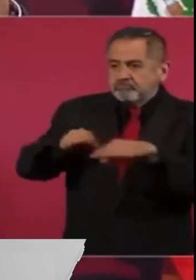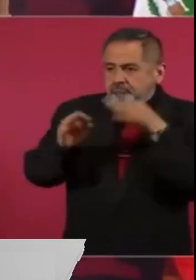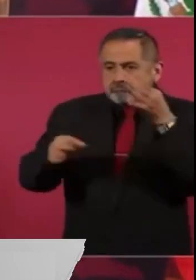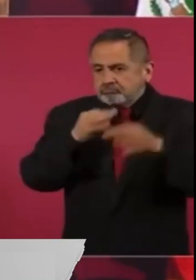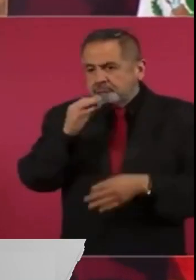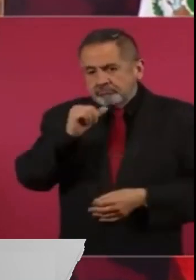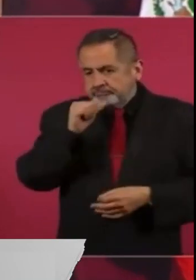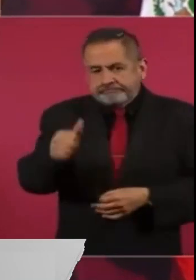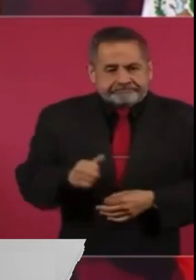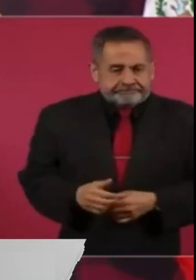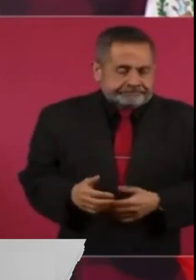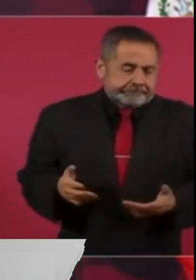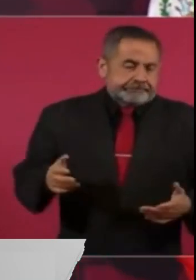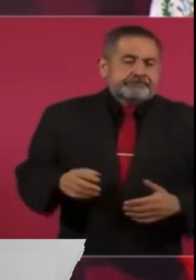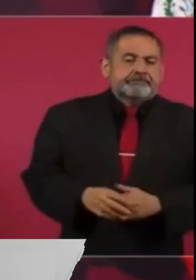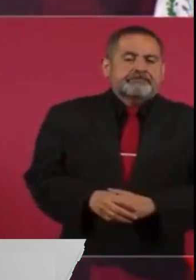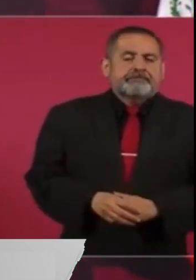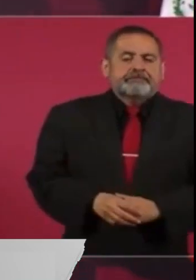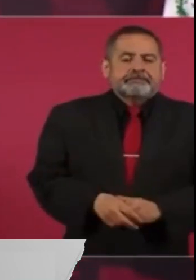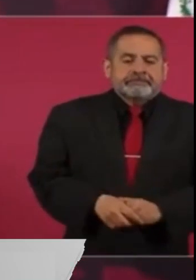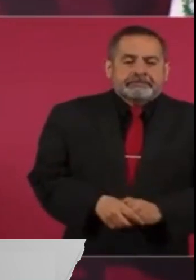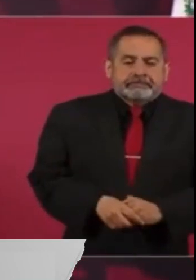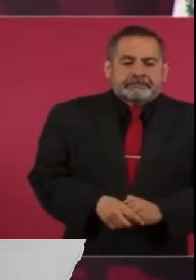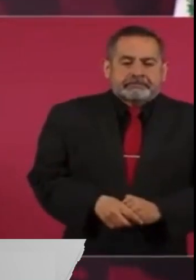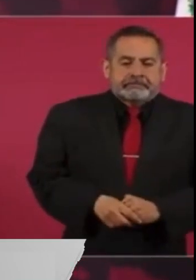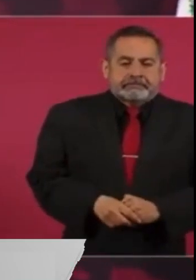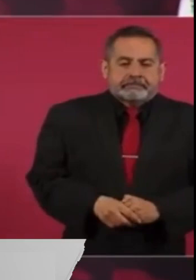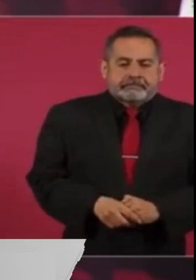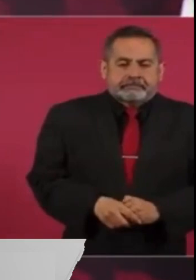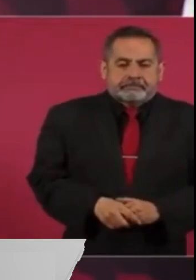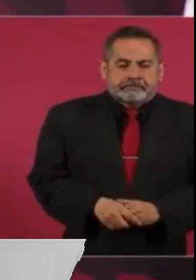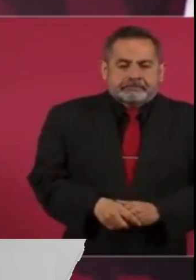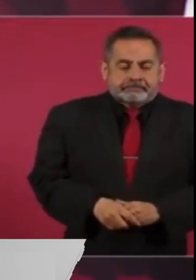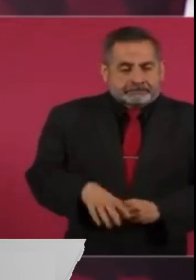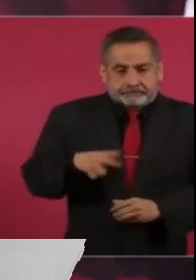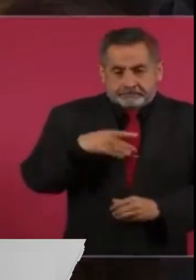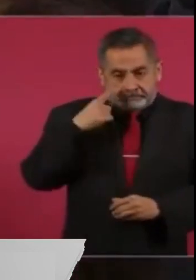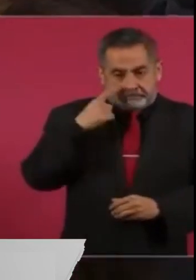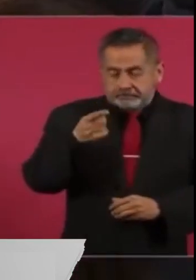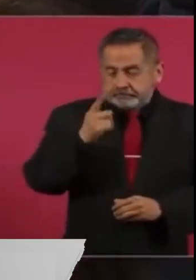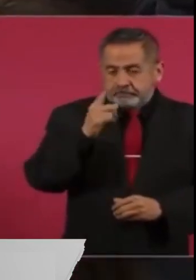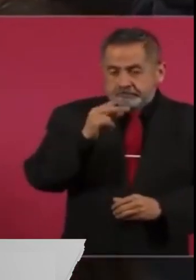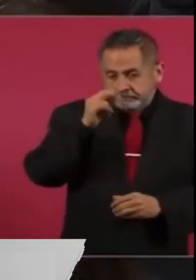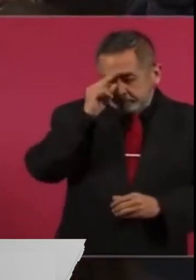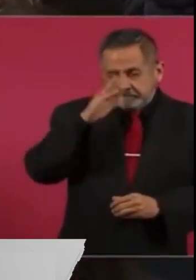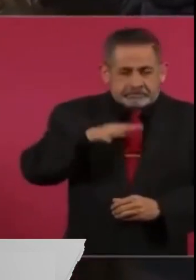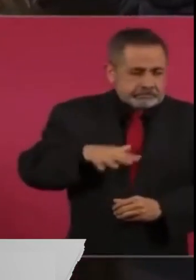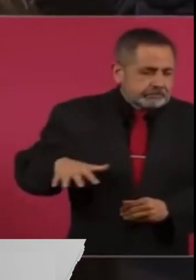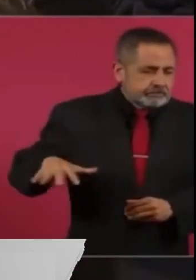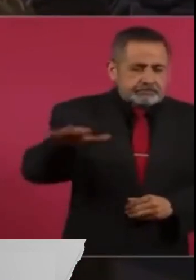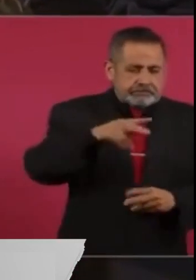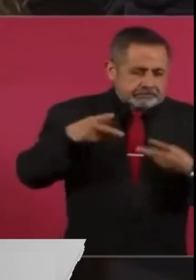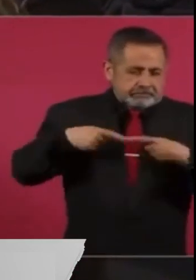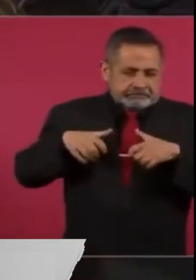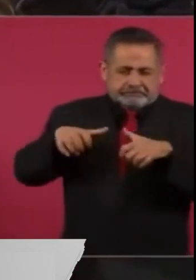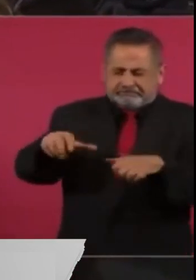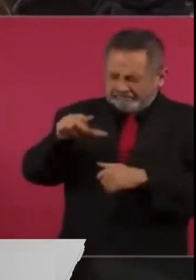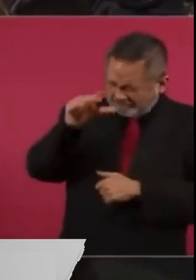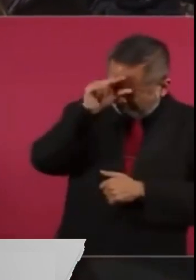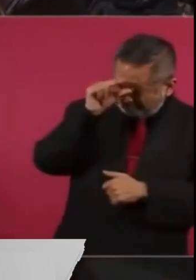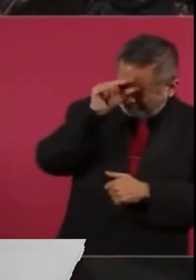Bueno, pero para que vean lo inteligente que es nuestro pueblo,